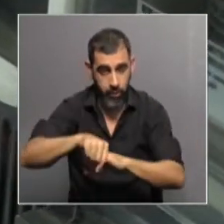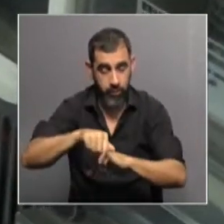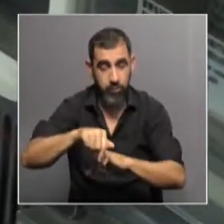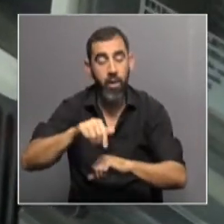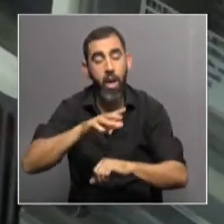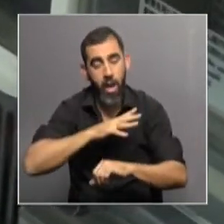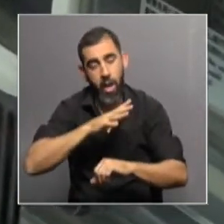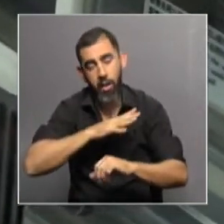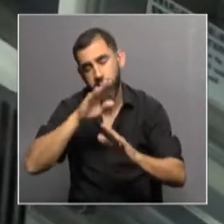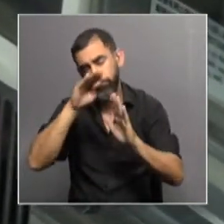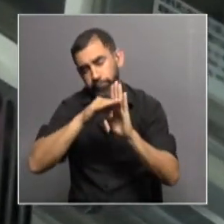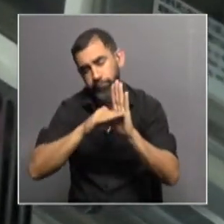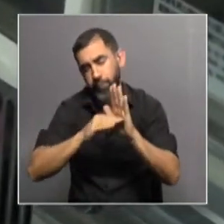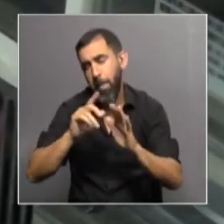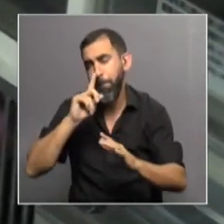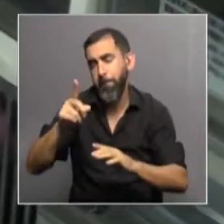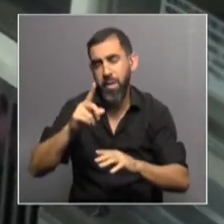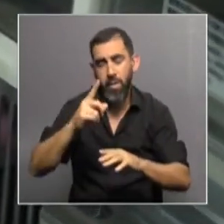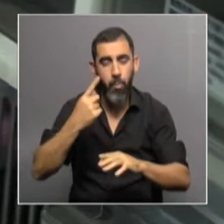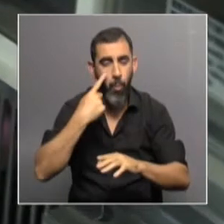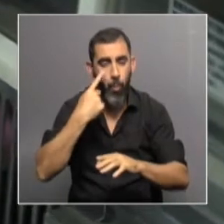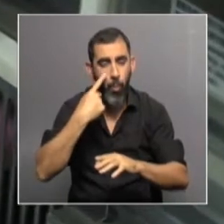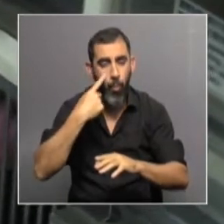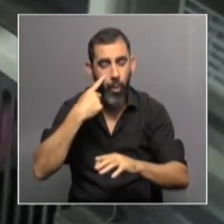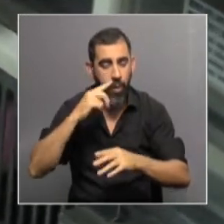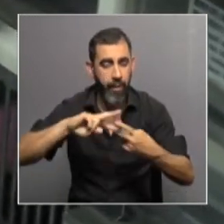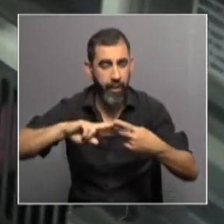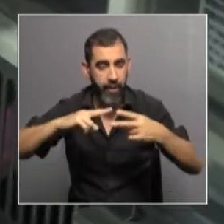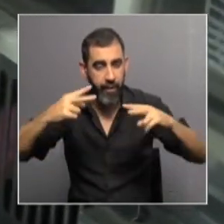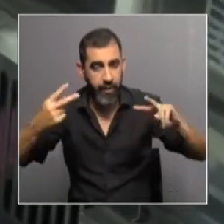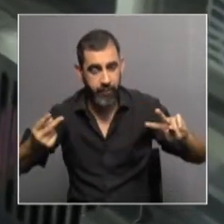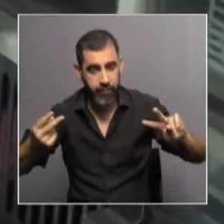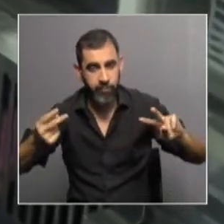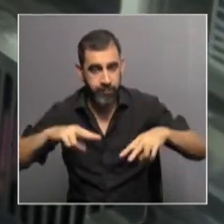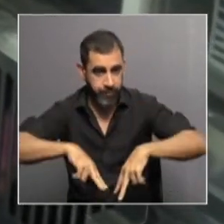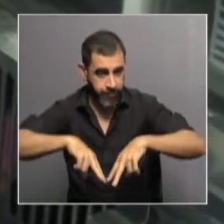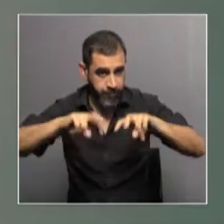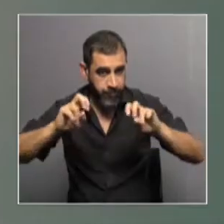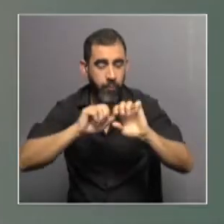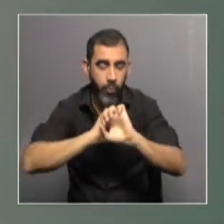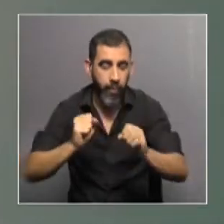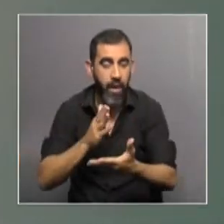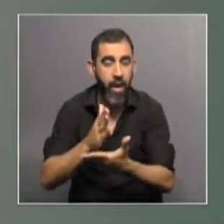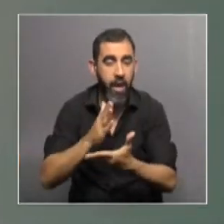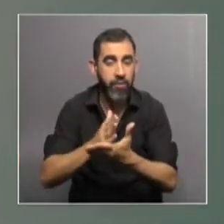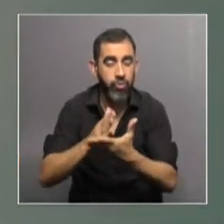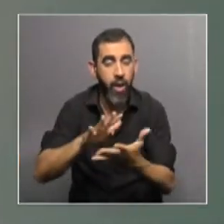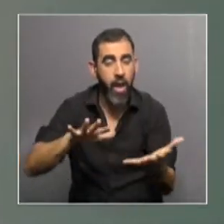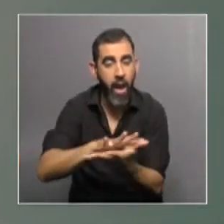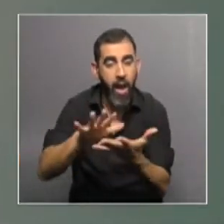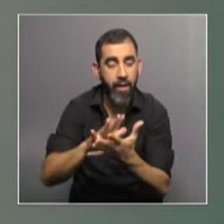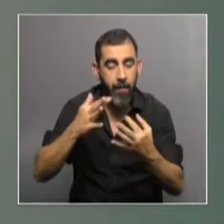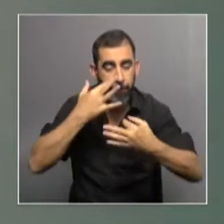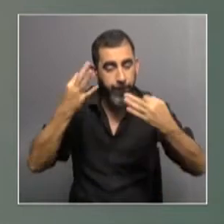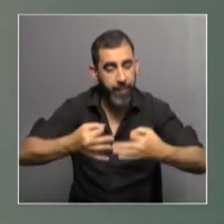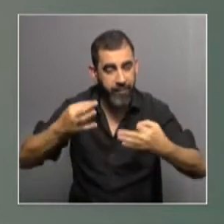portafolio con alrededor de mil pruebas genéticas y ahí tenemos la posibilidad de auxiliar áreas y especialidades dentro de